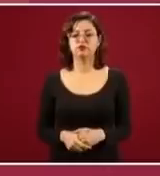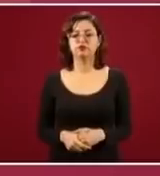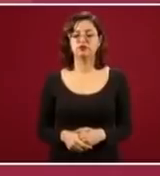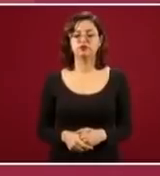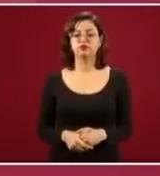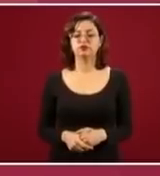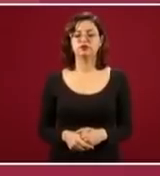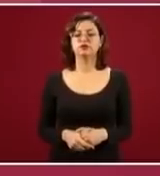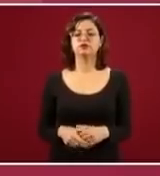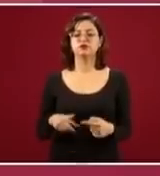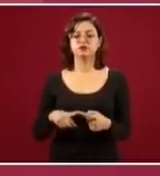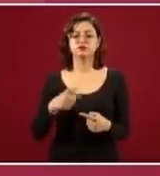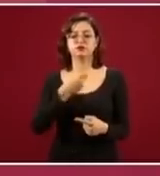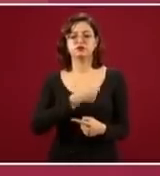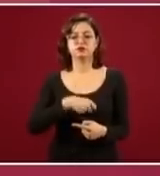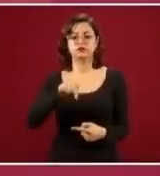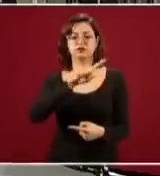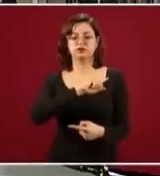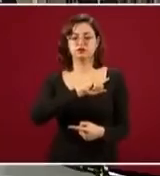Salud, salud.